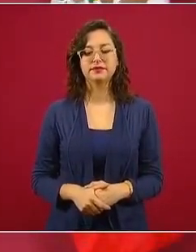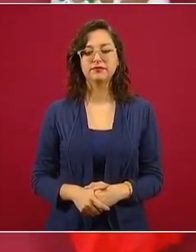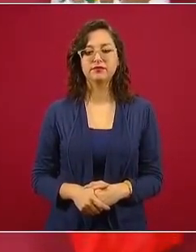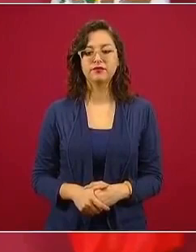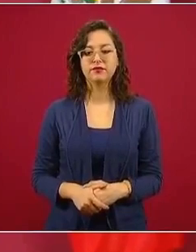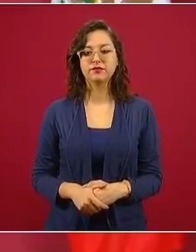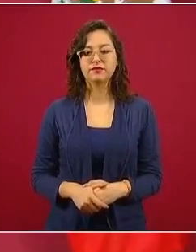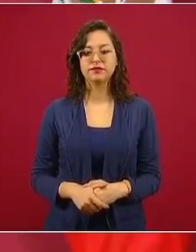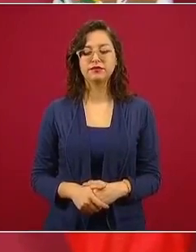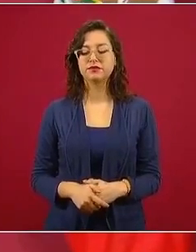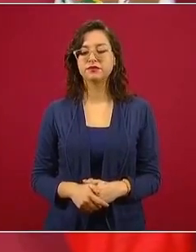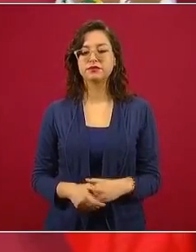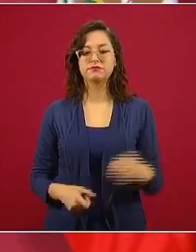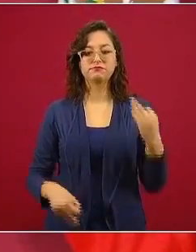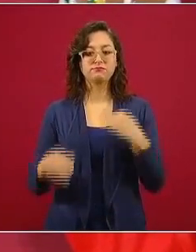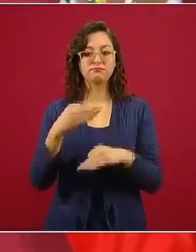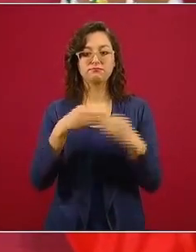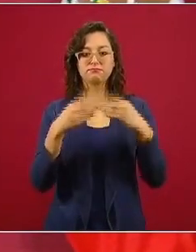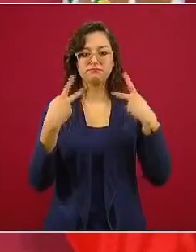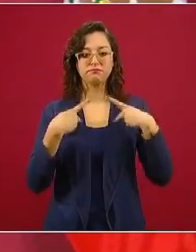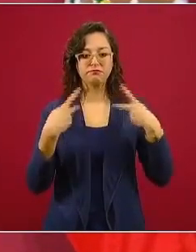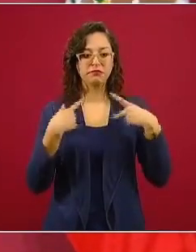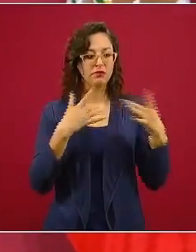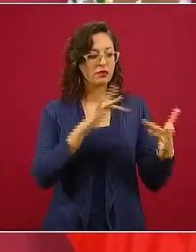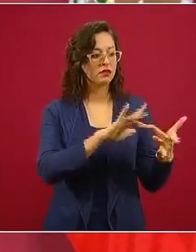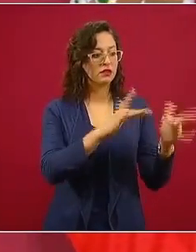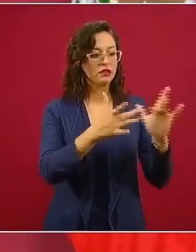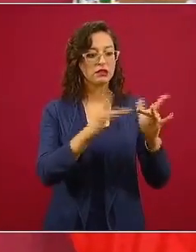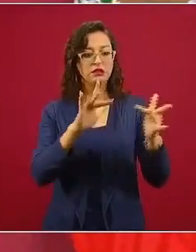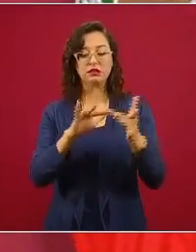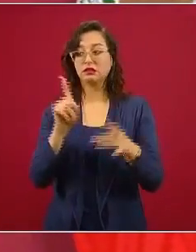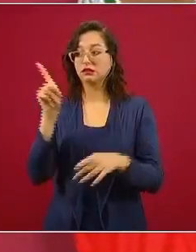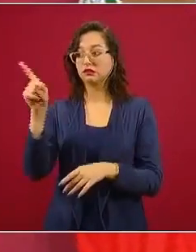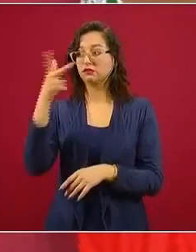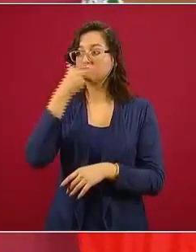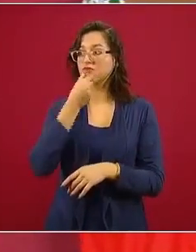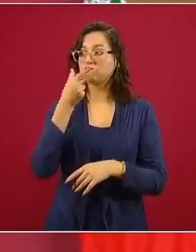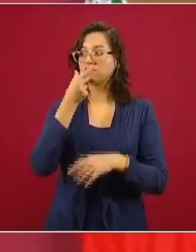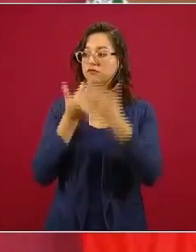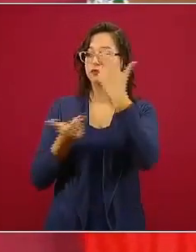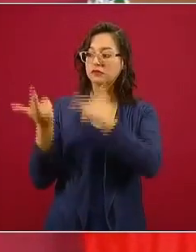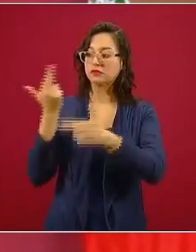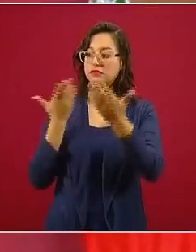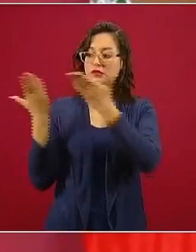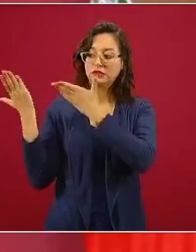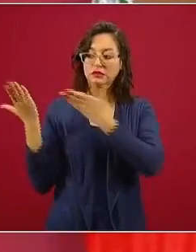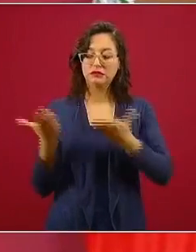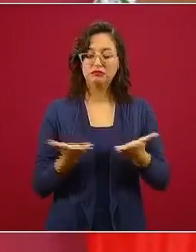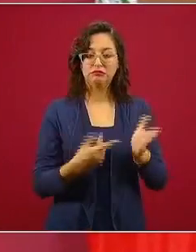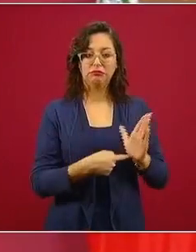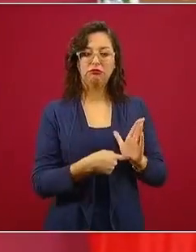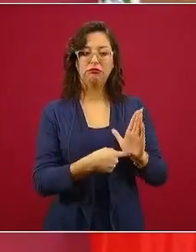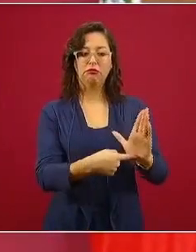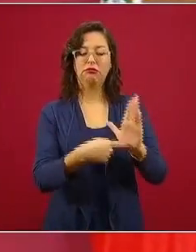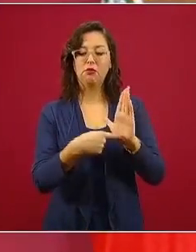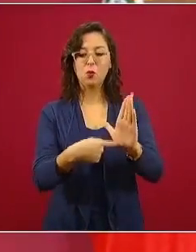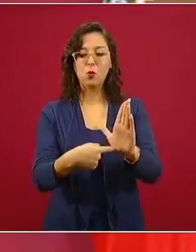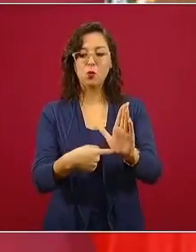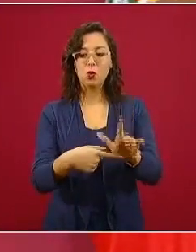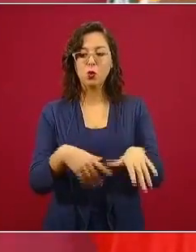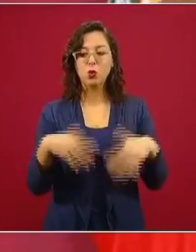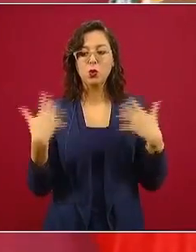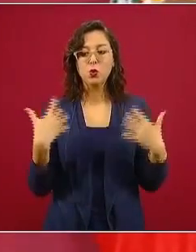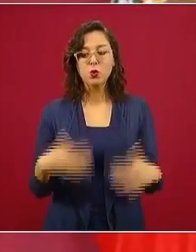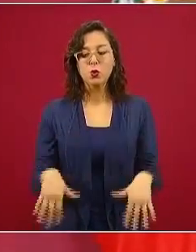Todos los involucrados, eso va a ayudar muchísimo a lo mismo, a que no